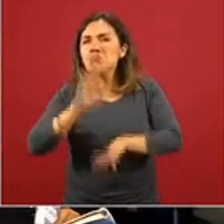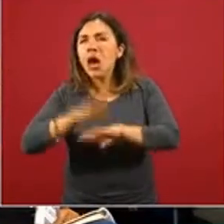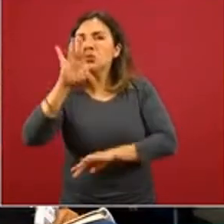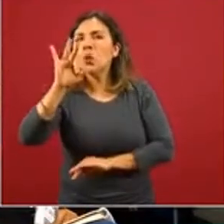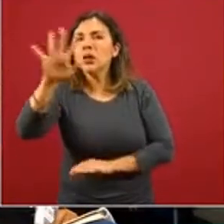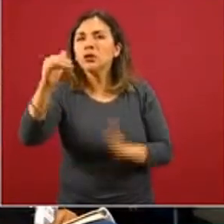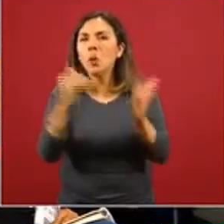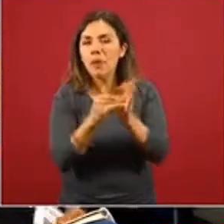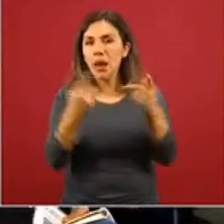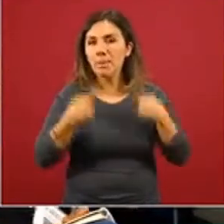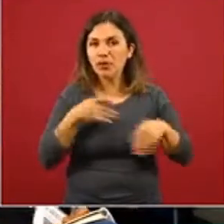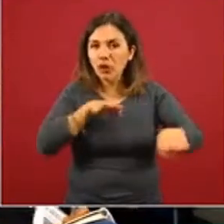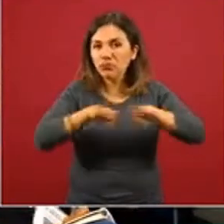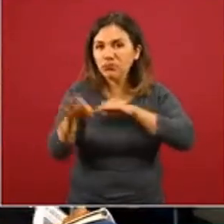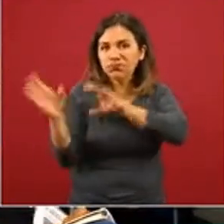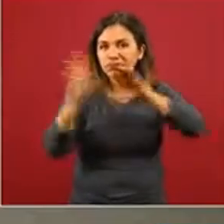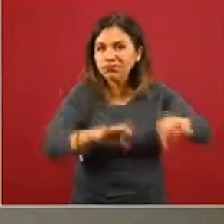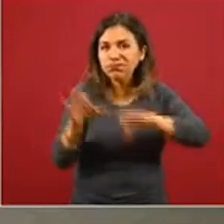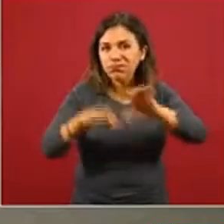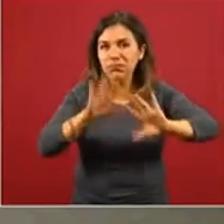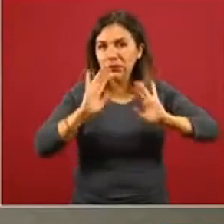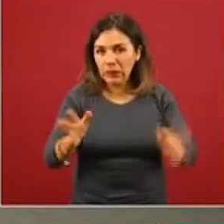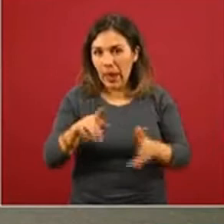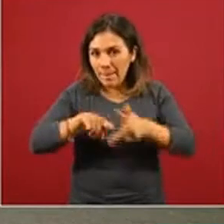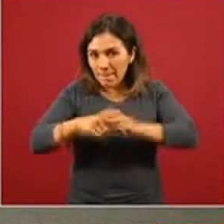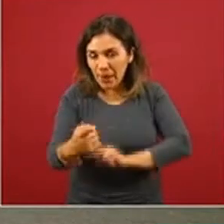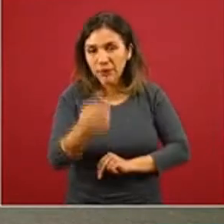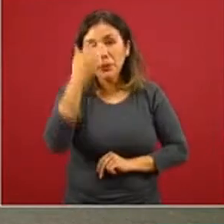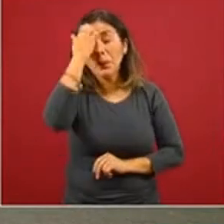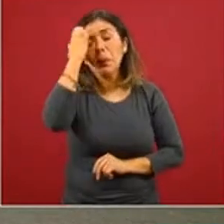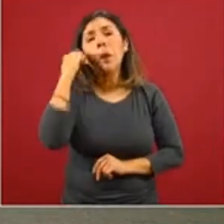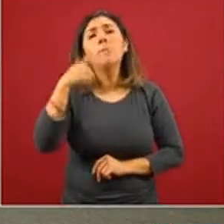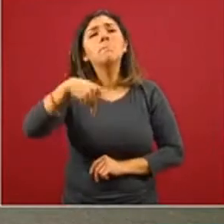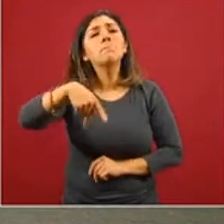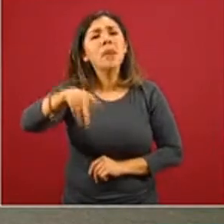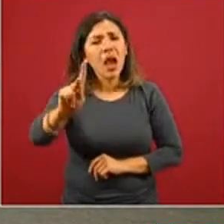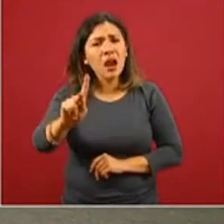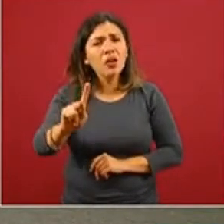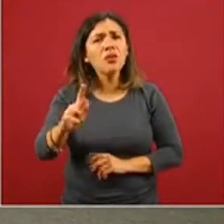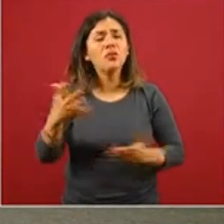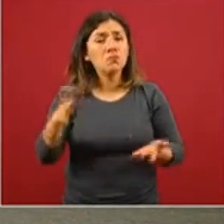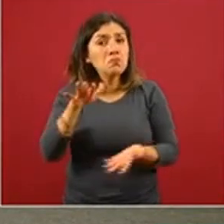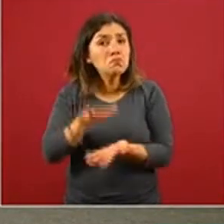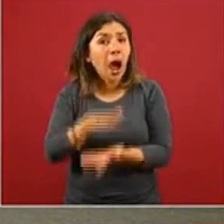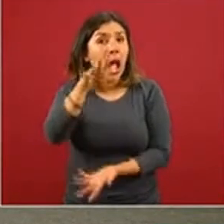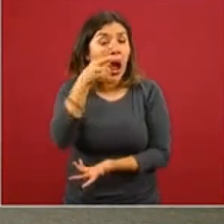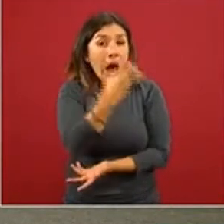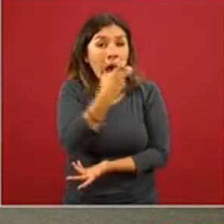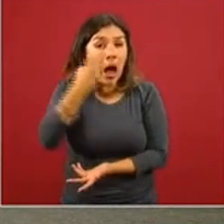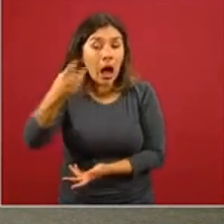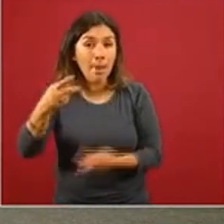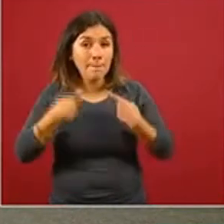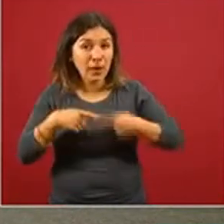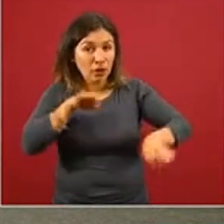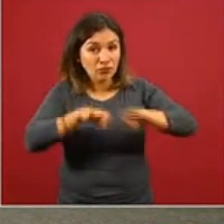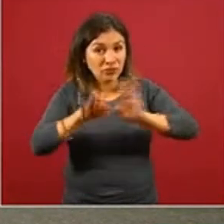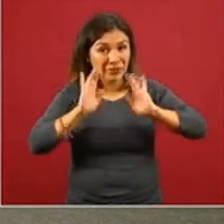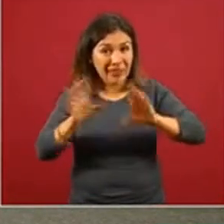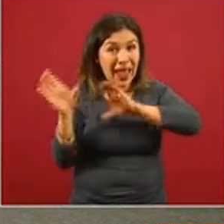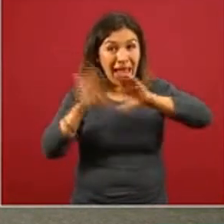de 45,000 que han sido contratados. Pero bueno, la mayoría de estos